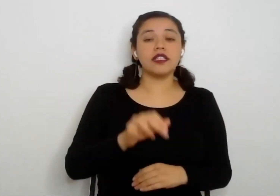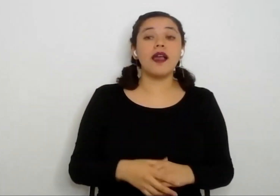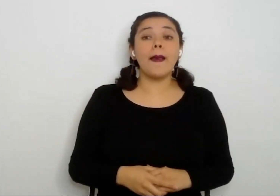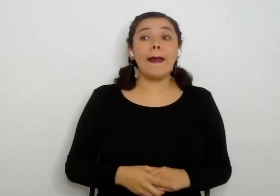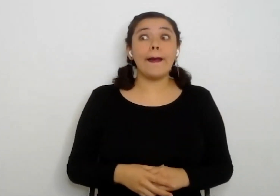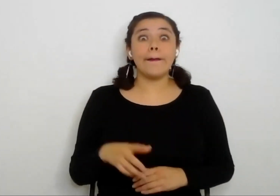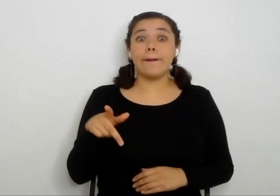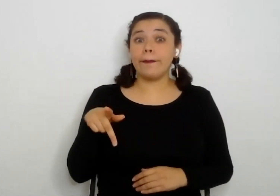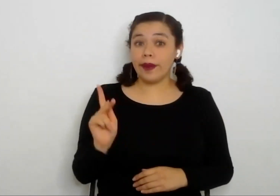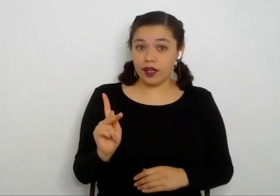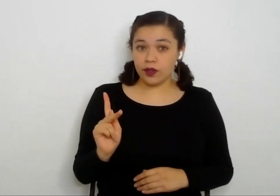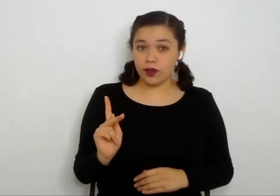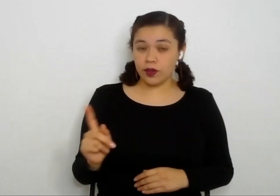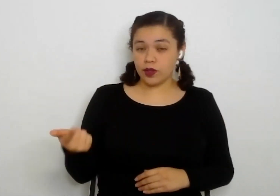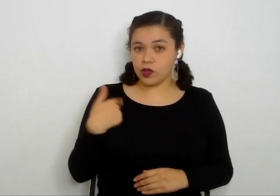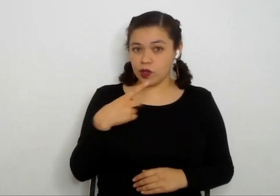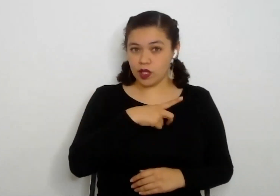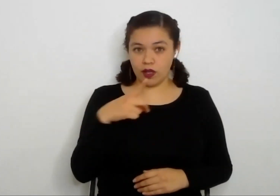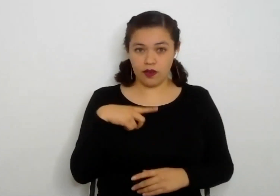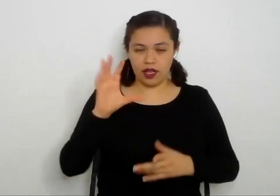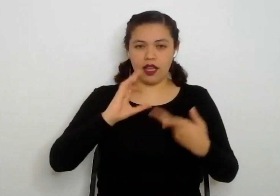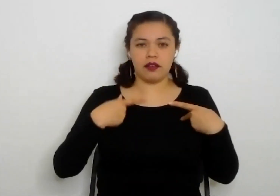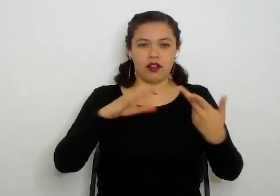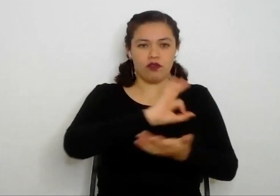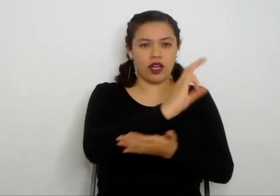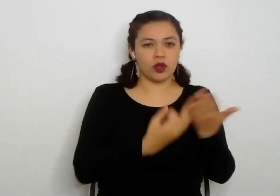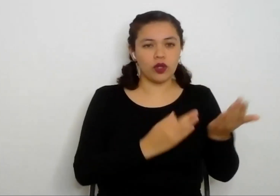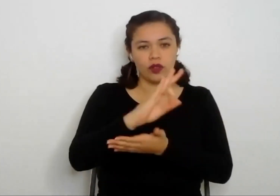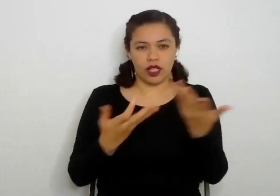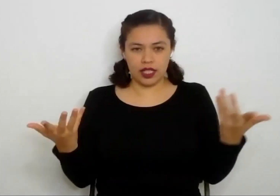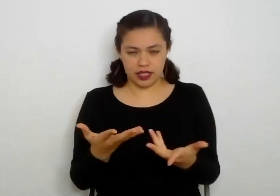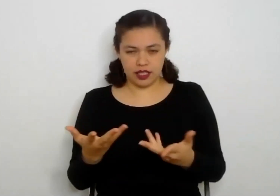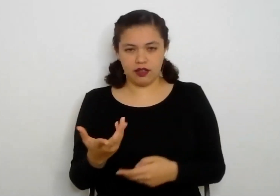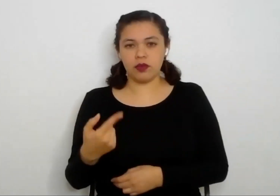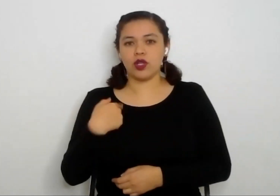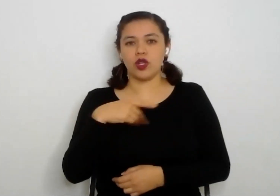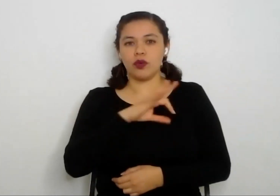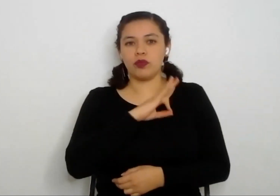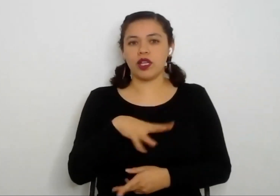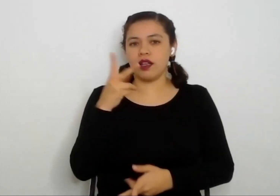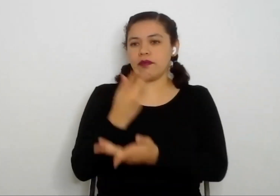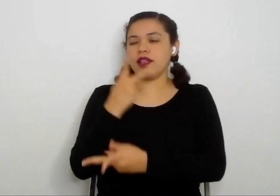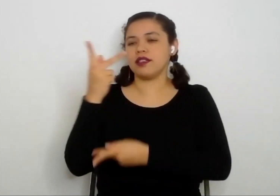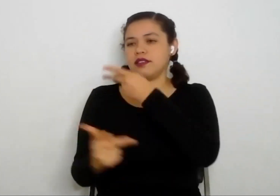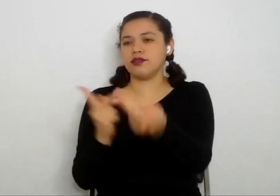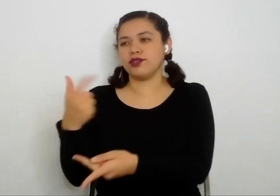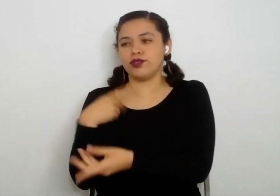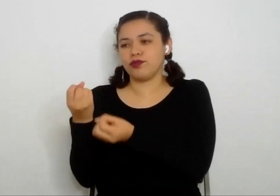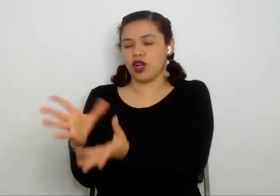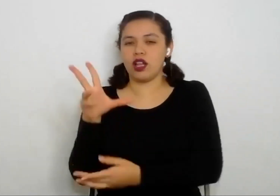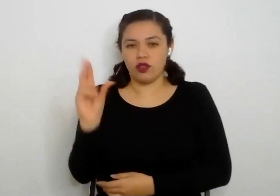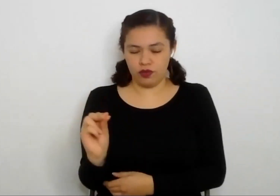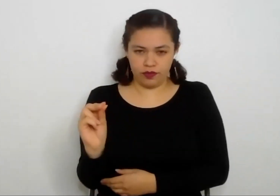pero yo debería de estar en contra de las factureras, por ejemplo, ¿no? Porque me permitía no darle las prestaciones. Yo